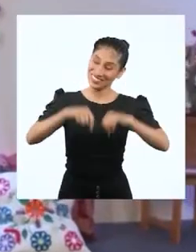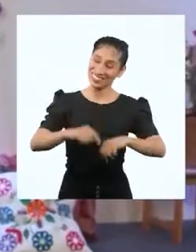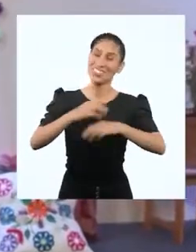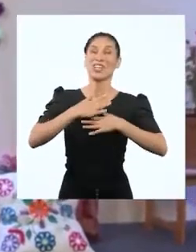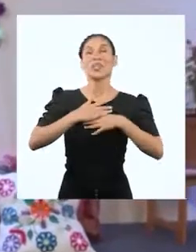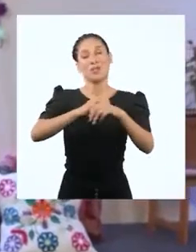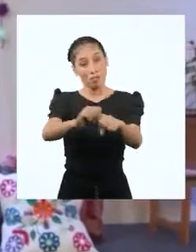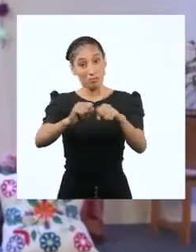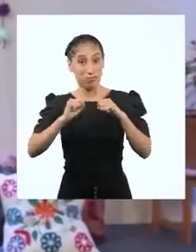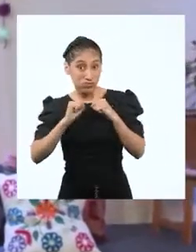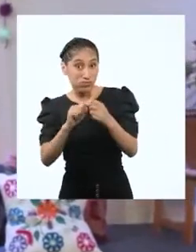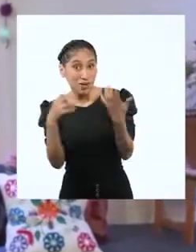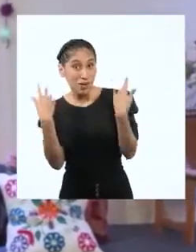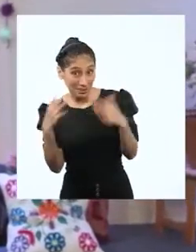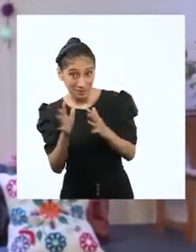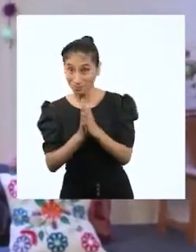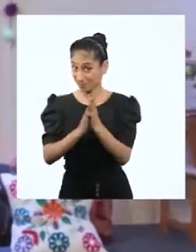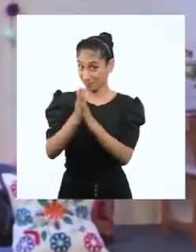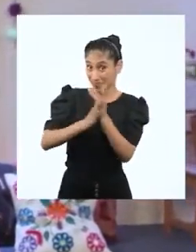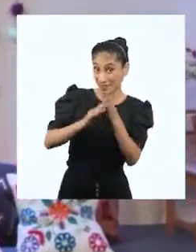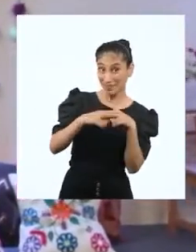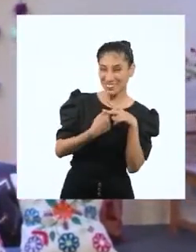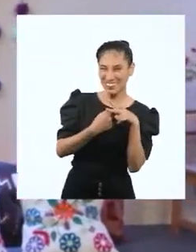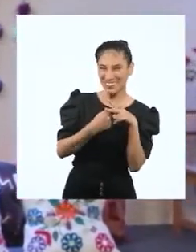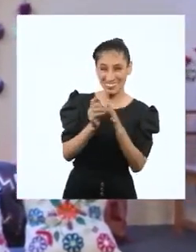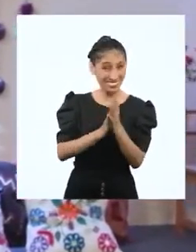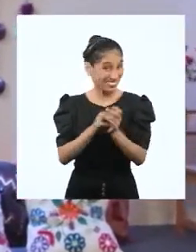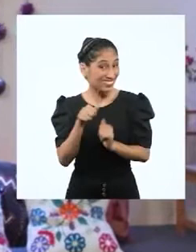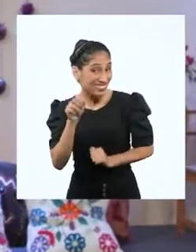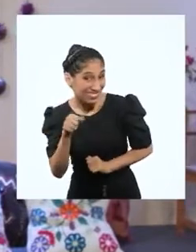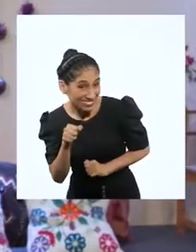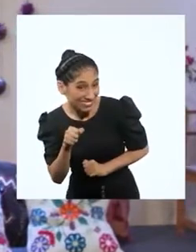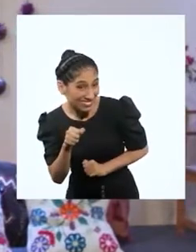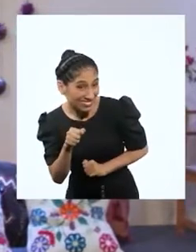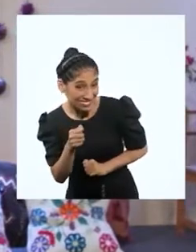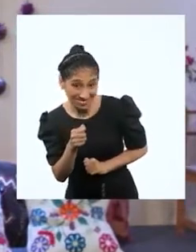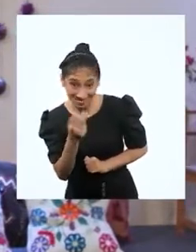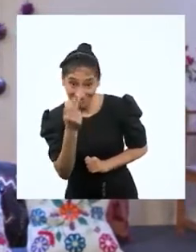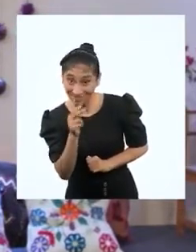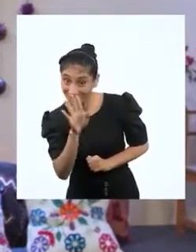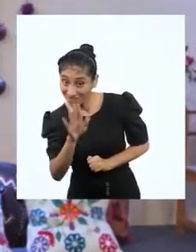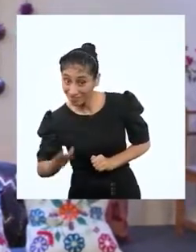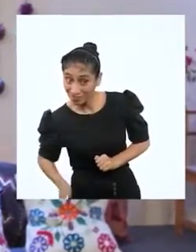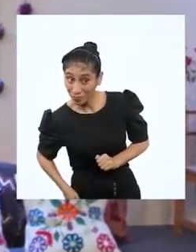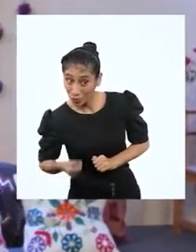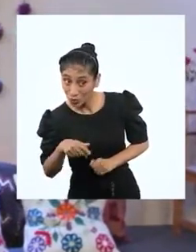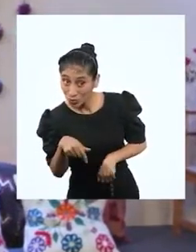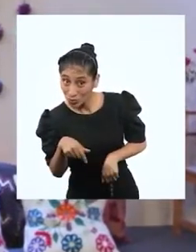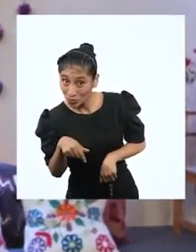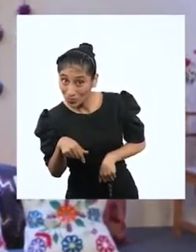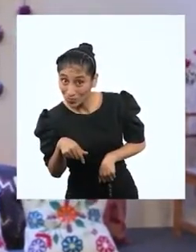Ahora sí, nuestros cuerpos han calentado. Podemos empezar, ¿verdad, Chancay?